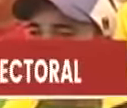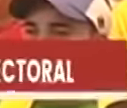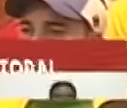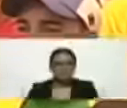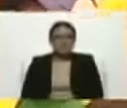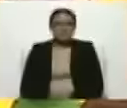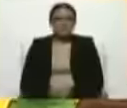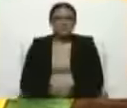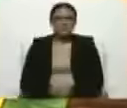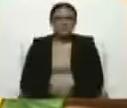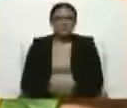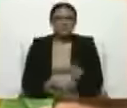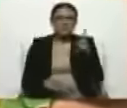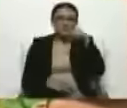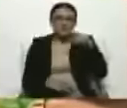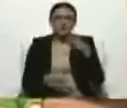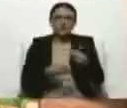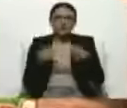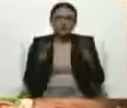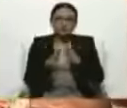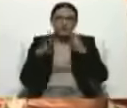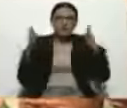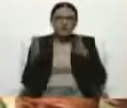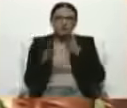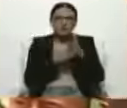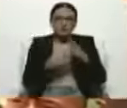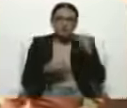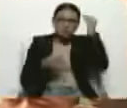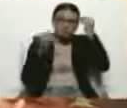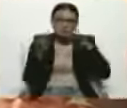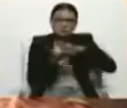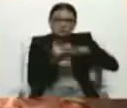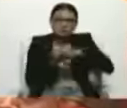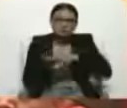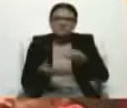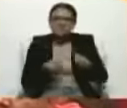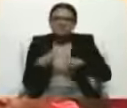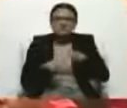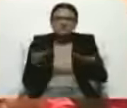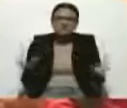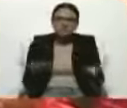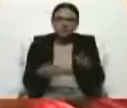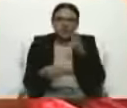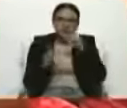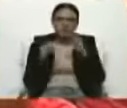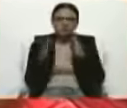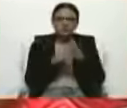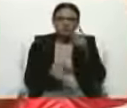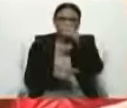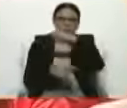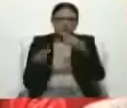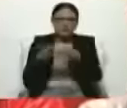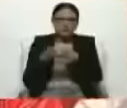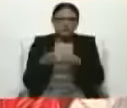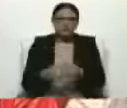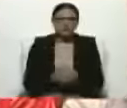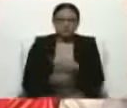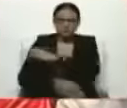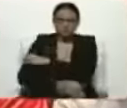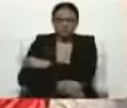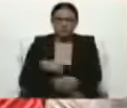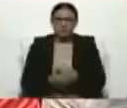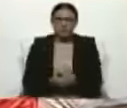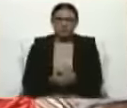Grandes estructuras mediáticas y corporativas. Por eso nuestro trabajo, este trabajito que estamos haciendo, eso no lo pueden hacer